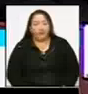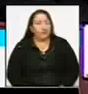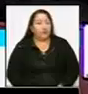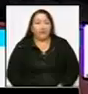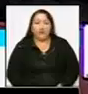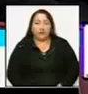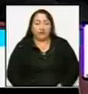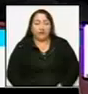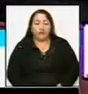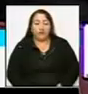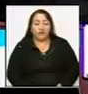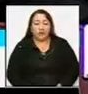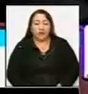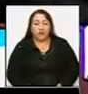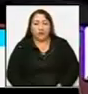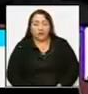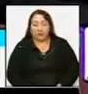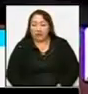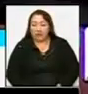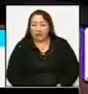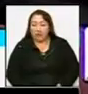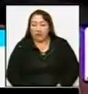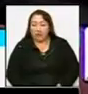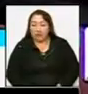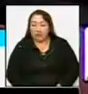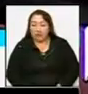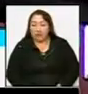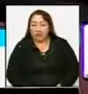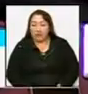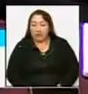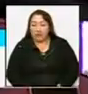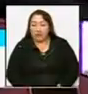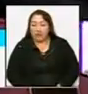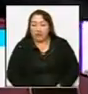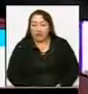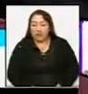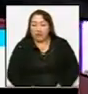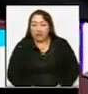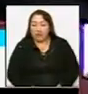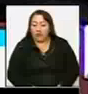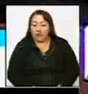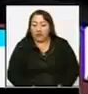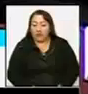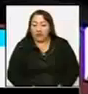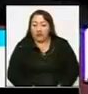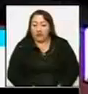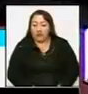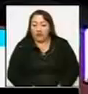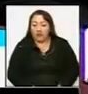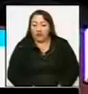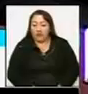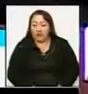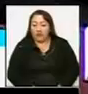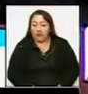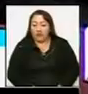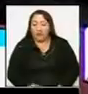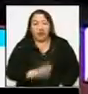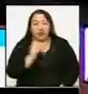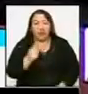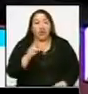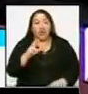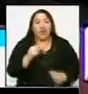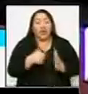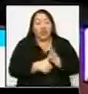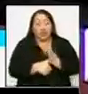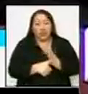no es cierto. Entonces, lo que yo creo deberíamos hacer y deberíamos dar facultades es para que el RENIEC,